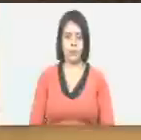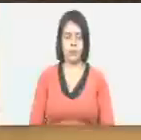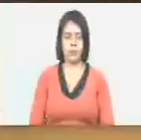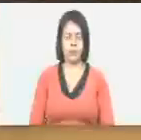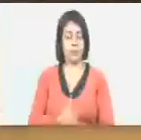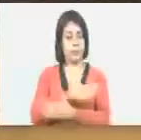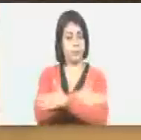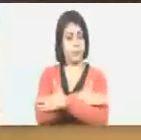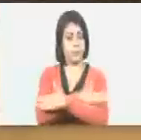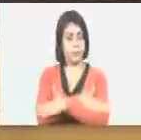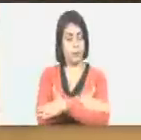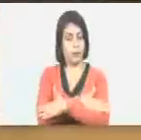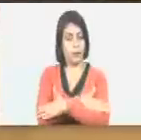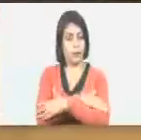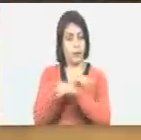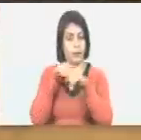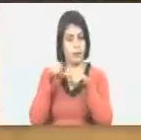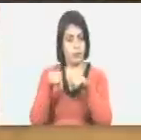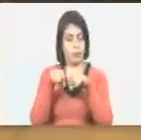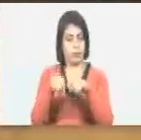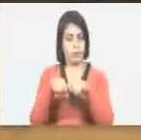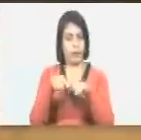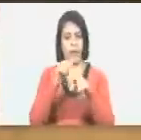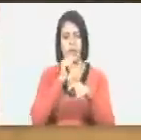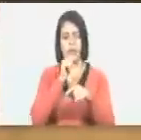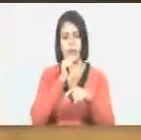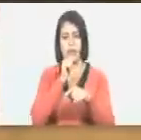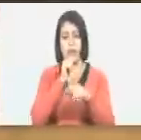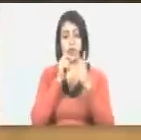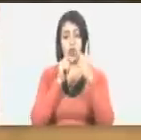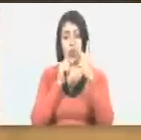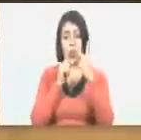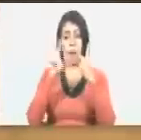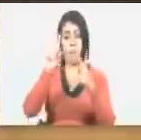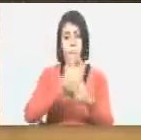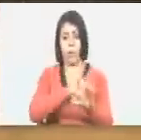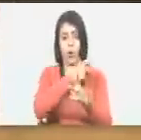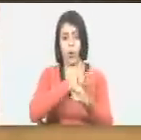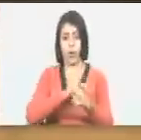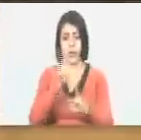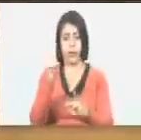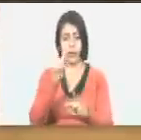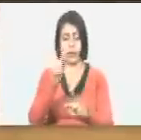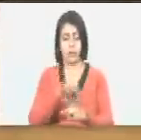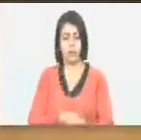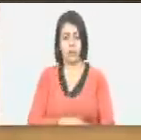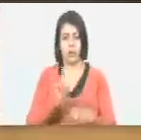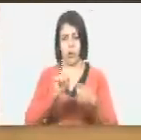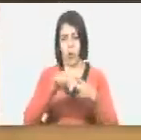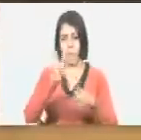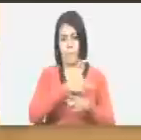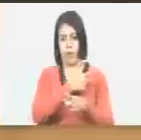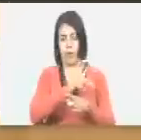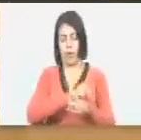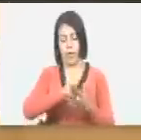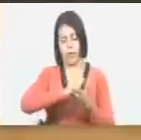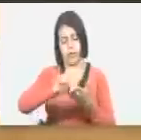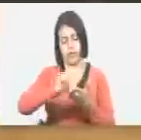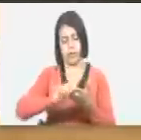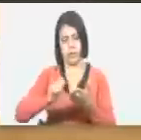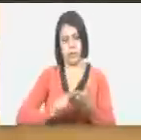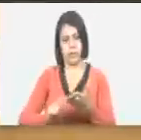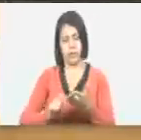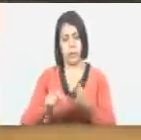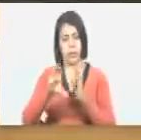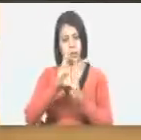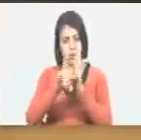Queremos felicitar a través de esta tribuna a dos grandes poetas venezolanos. Un poeta que redactó el preámbulo de